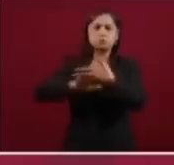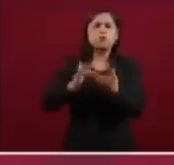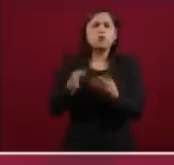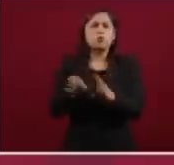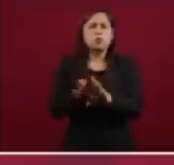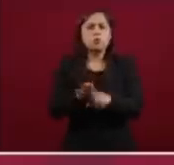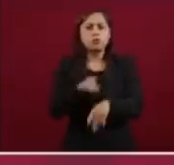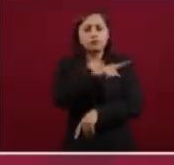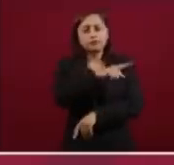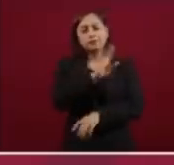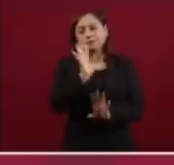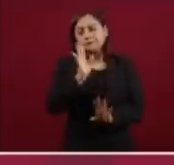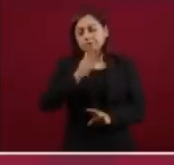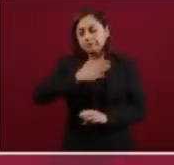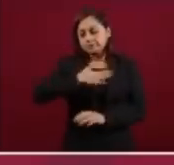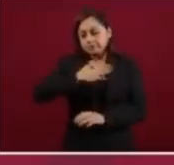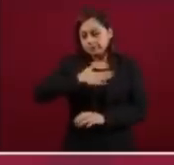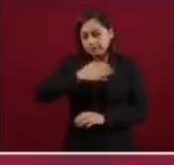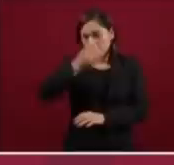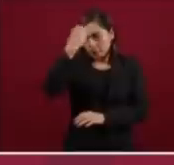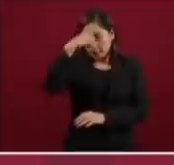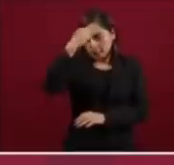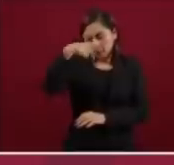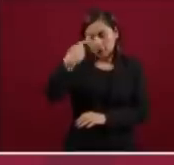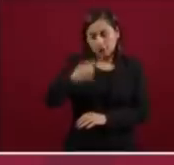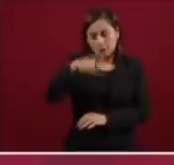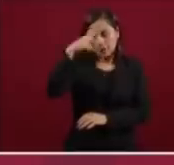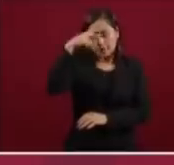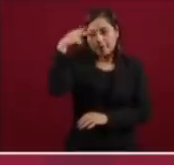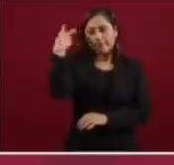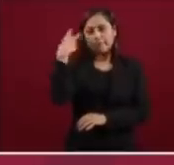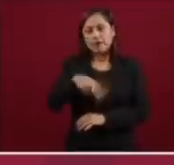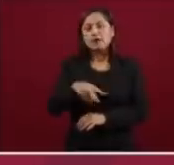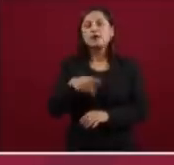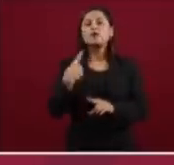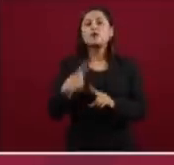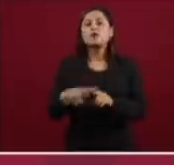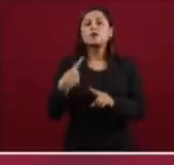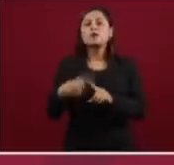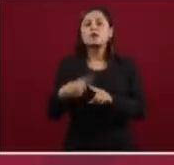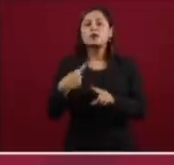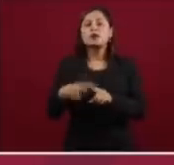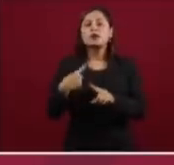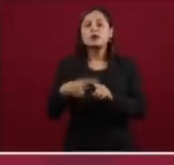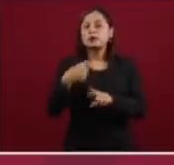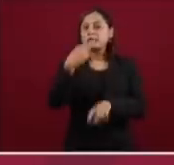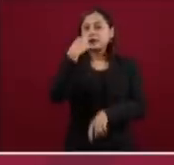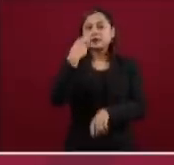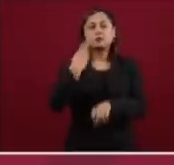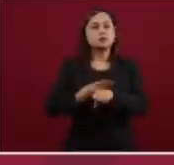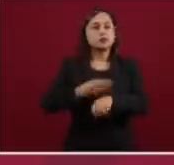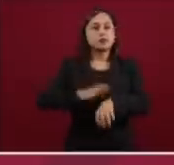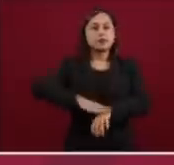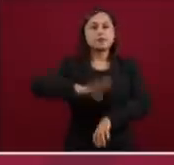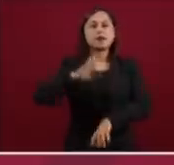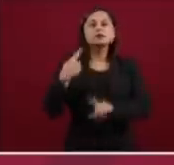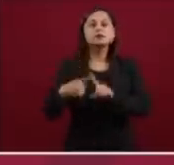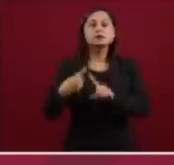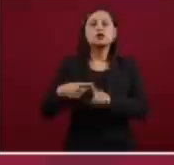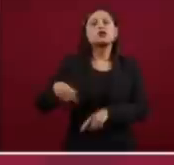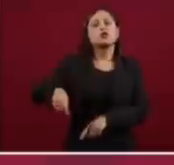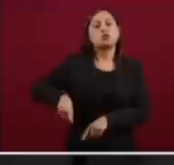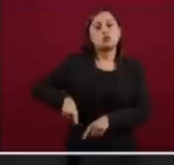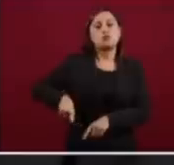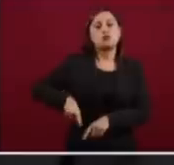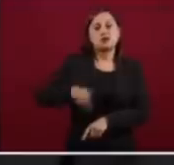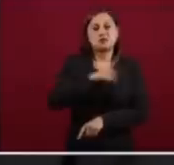pienso que y la responsabilidad mayor la tiene el gobierno el gobierno debe